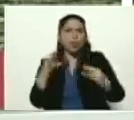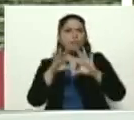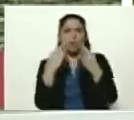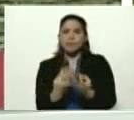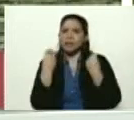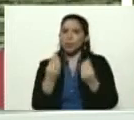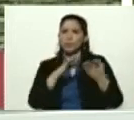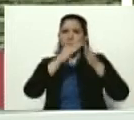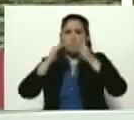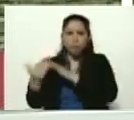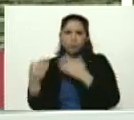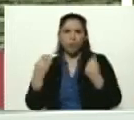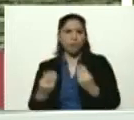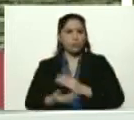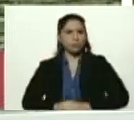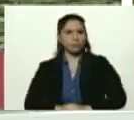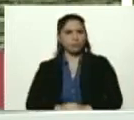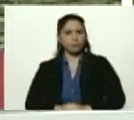tu comunidad.